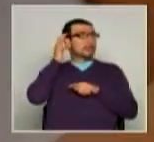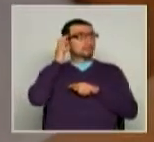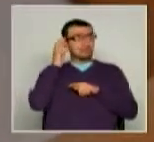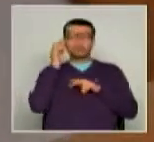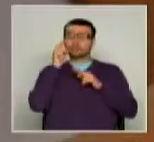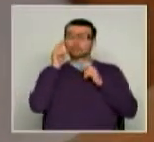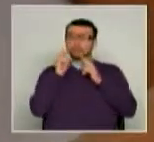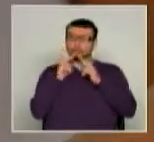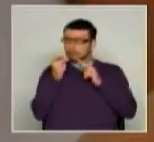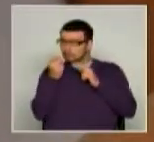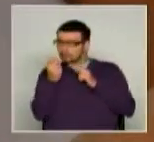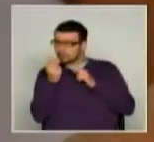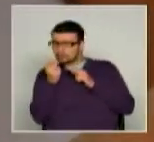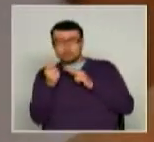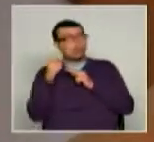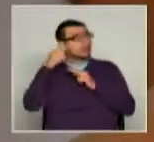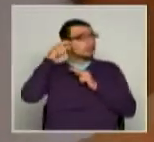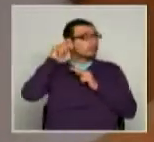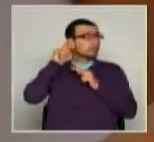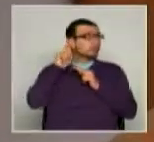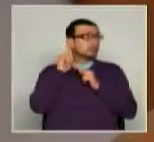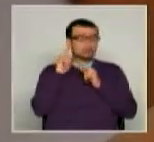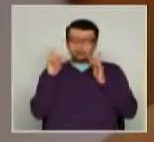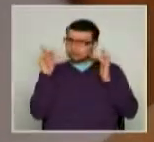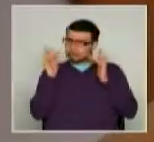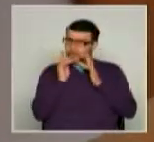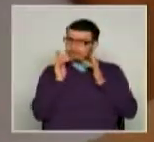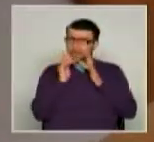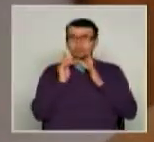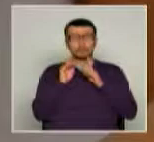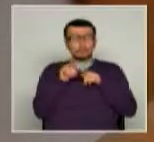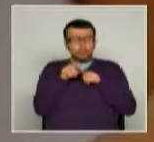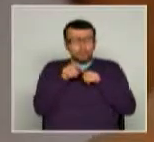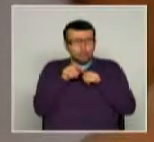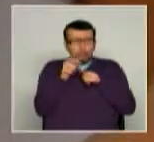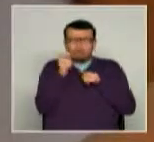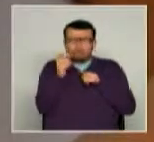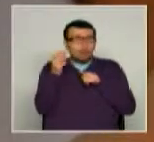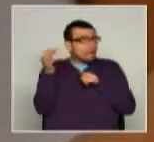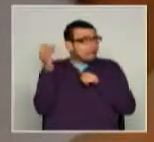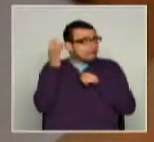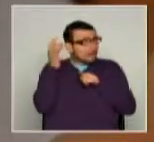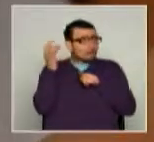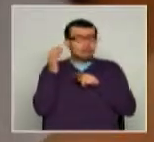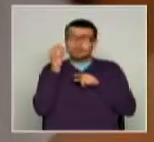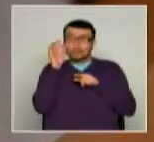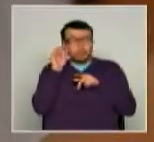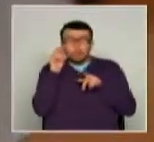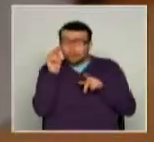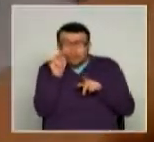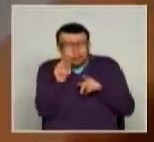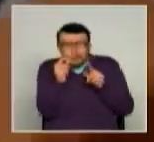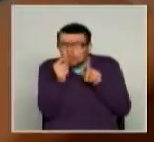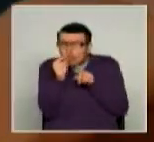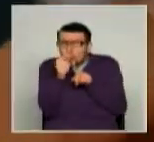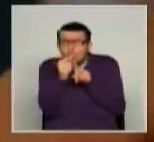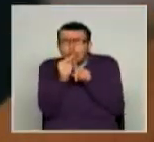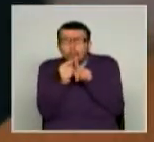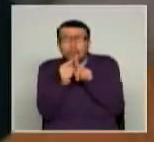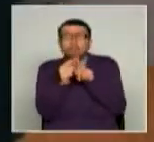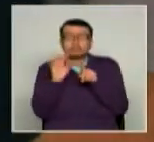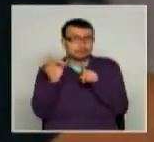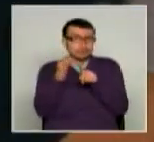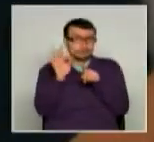parte de la auriculoterapia, de la auriculomedicina. Tal vez no quede en pantalla, pero